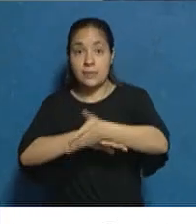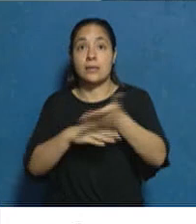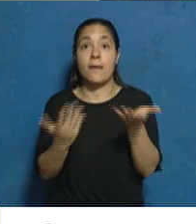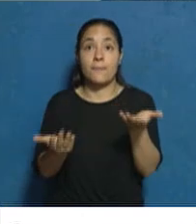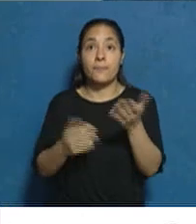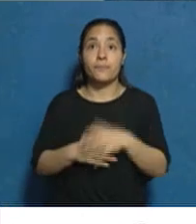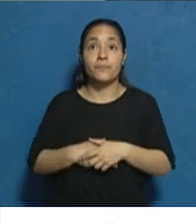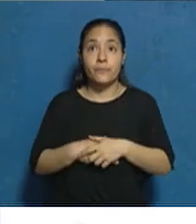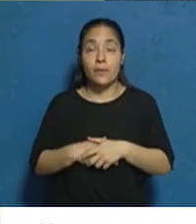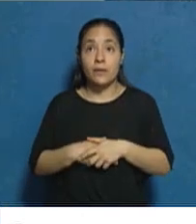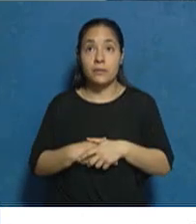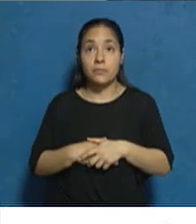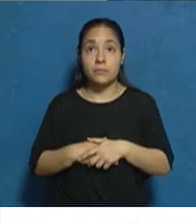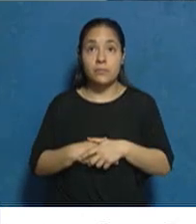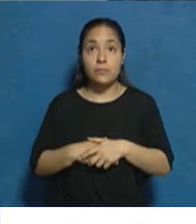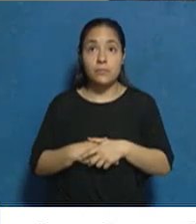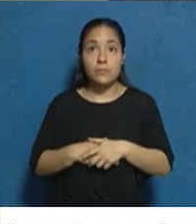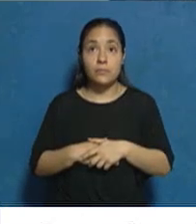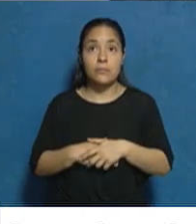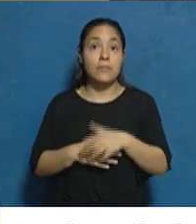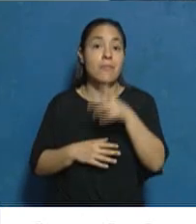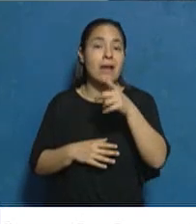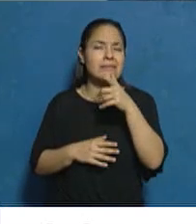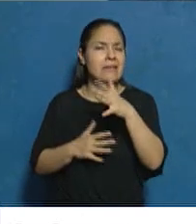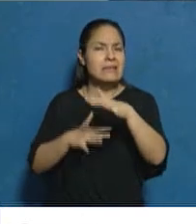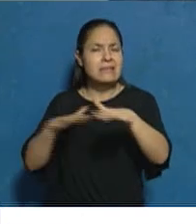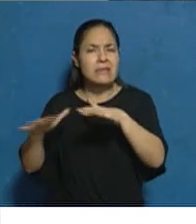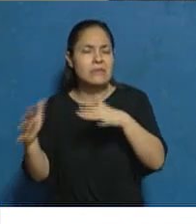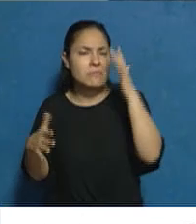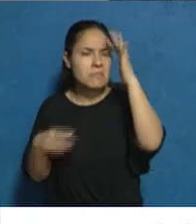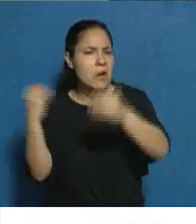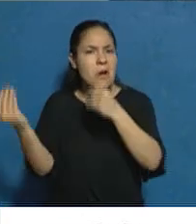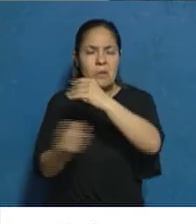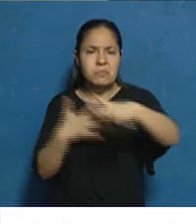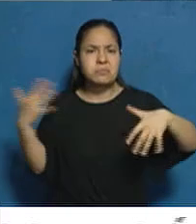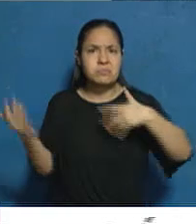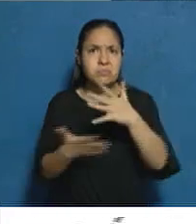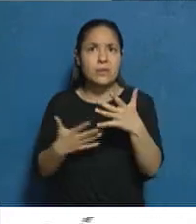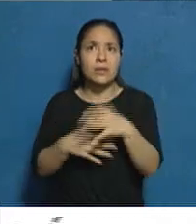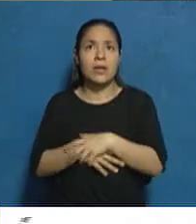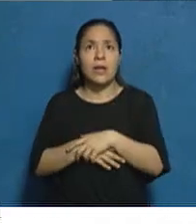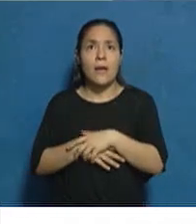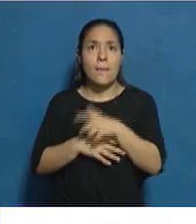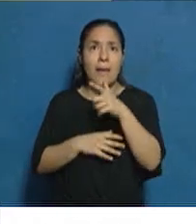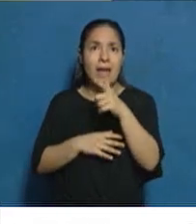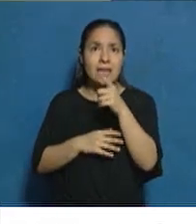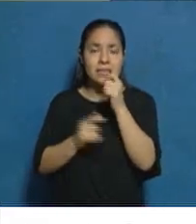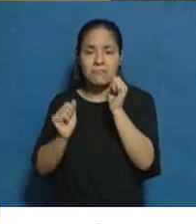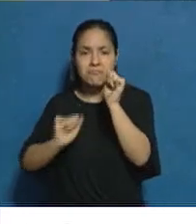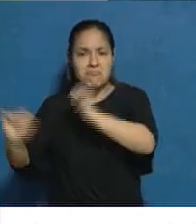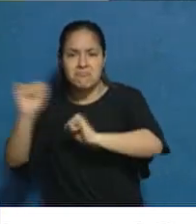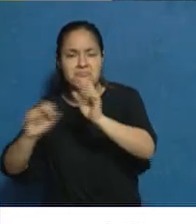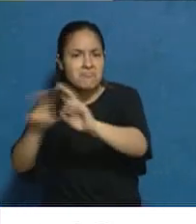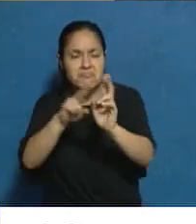departamento. Donde ocurren algunos episodios bastante preocupantes, es decir, se modificó mucho la posible escena de un crimen. Actualmente,